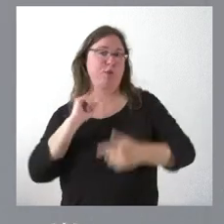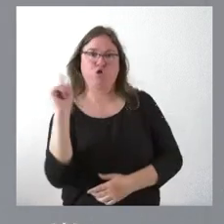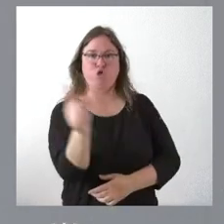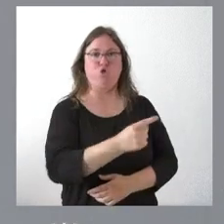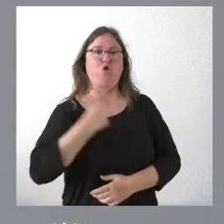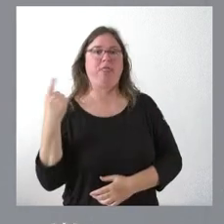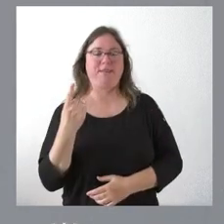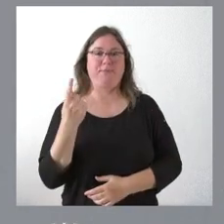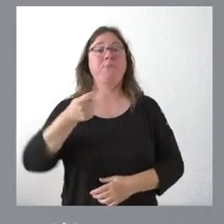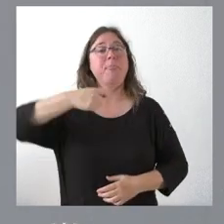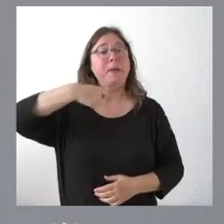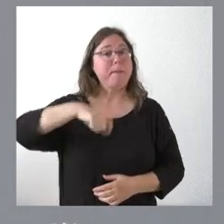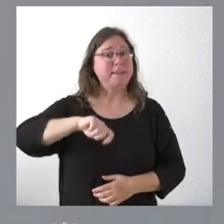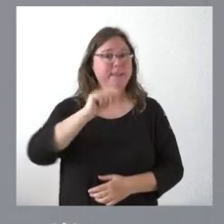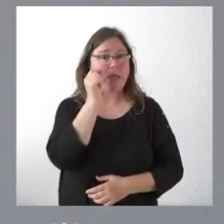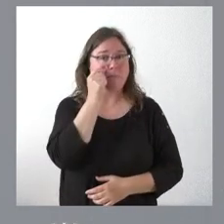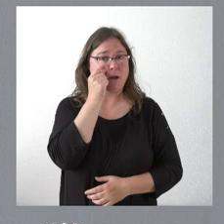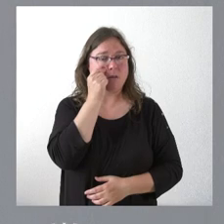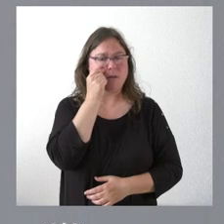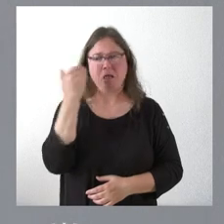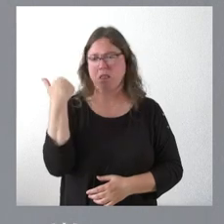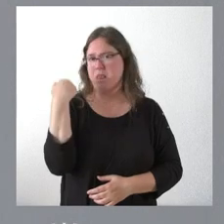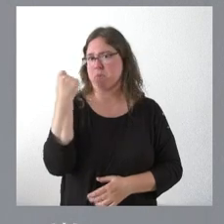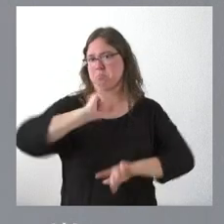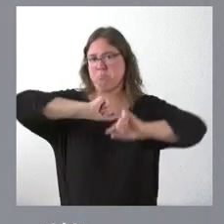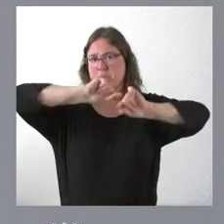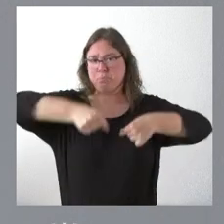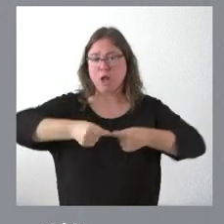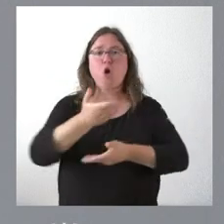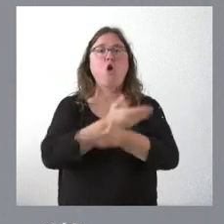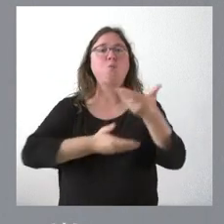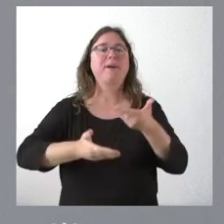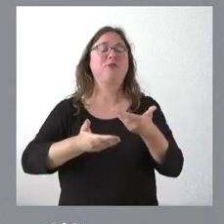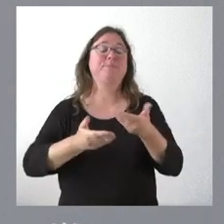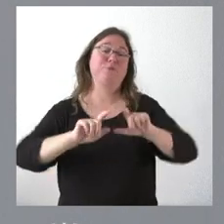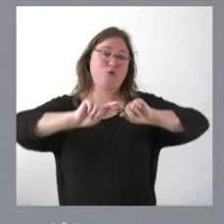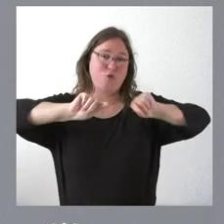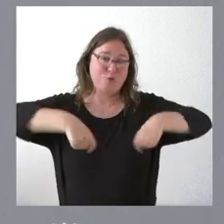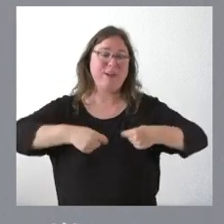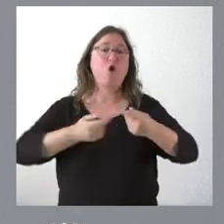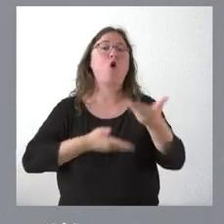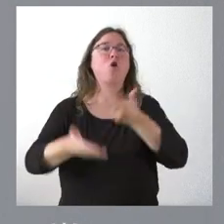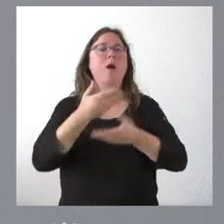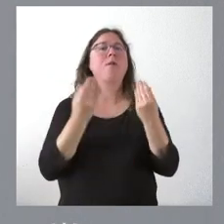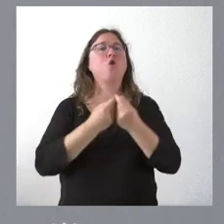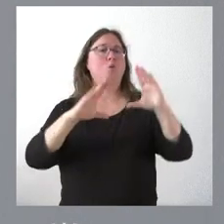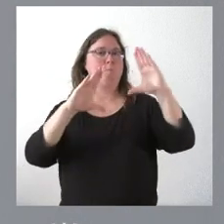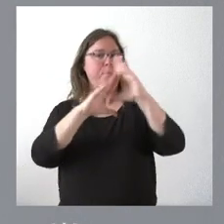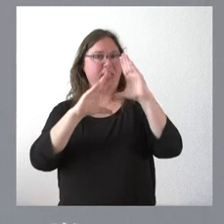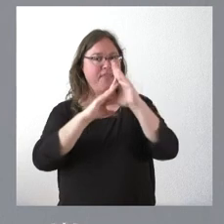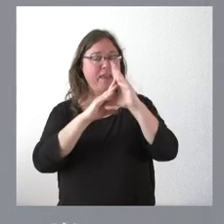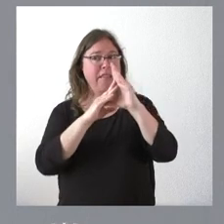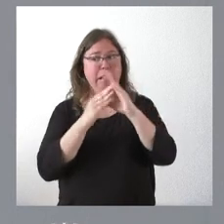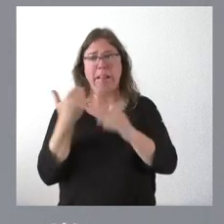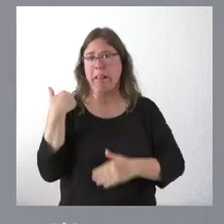El presidente Mañueco firmó no hace mucho convenios de colaboración, como ustedes saben, con la Comunidad de Madrid, lo ha hecho muy